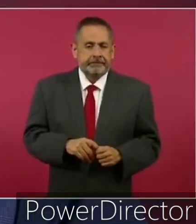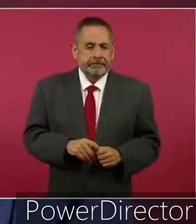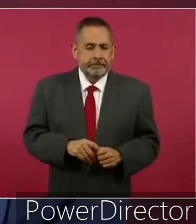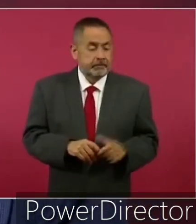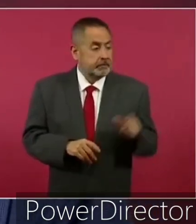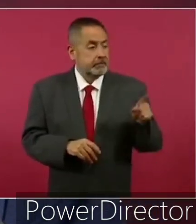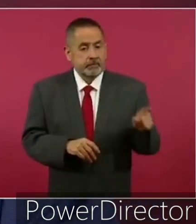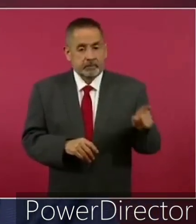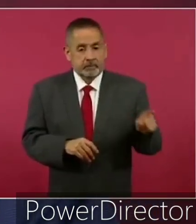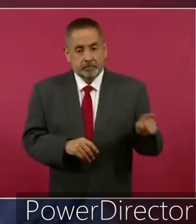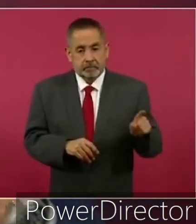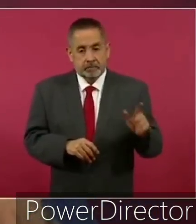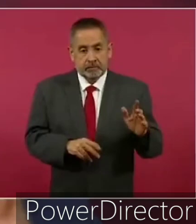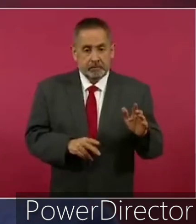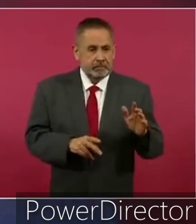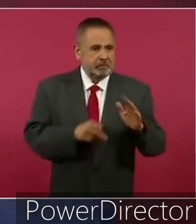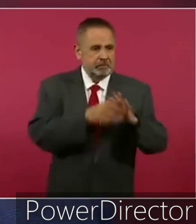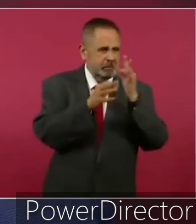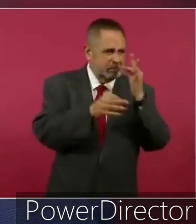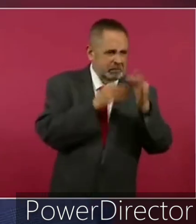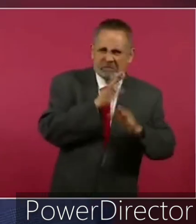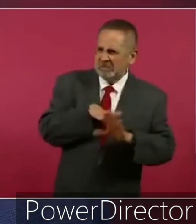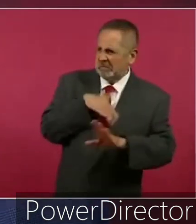a hacer un periodismo mercenario